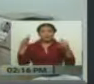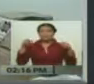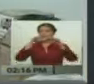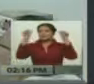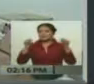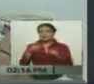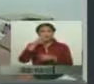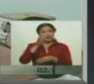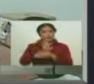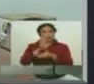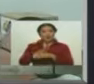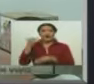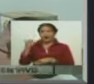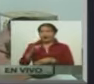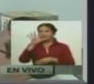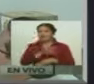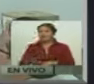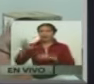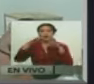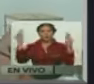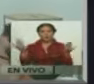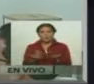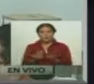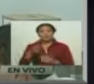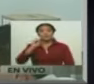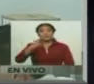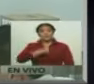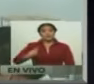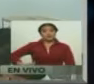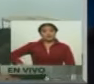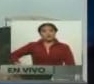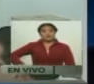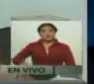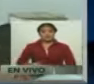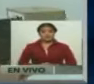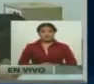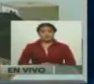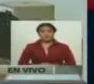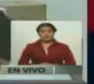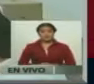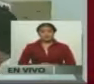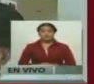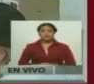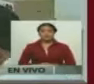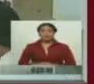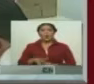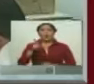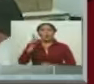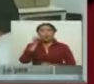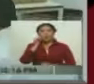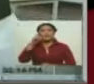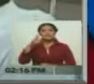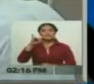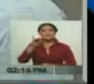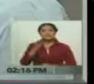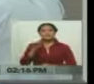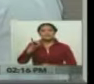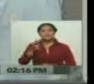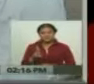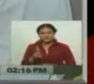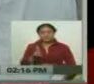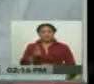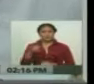embargo, veámoslo desde esa perspectiva, expresidente Zapatero. Estamos hablando de 107, estamos hablando de